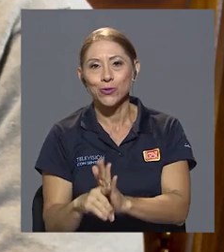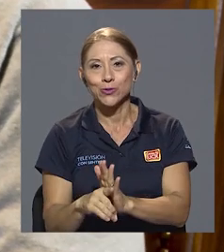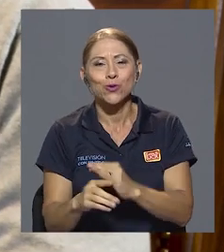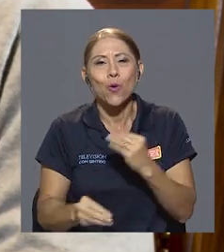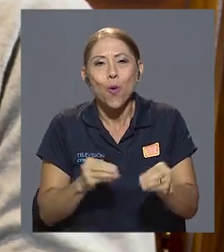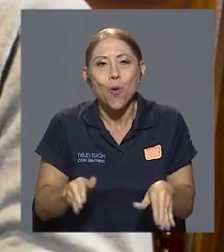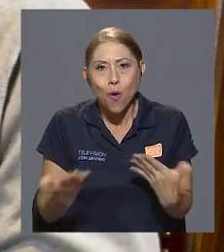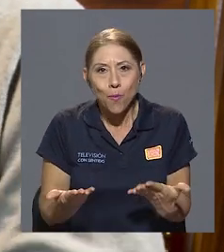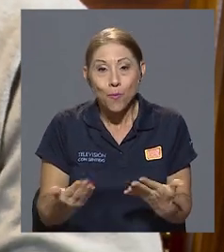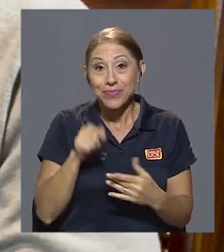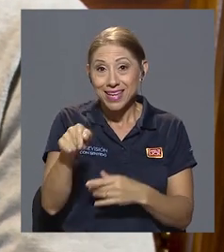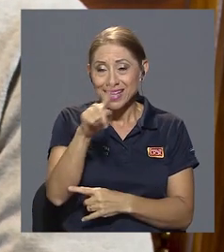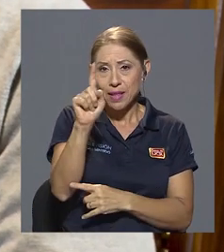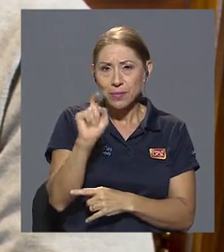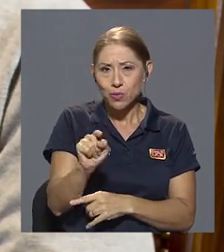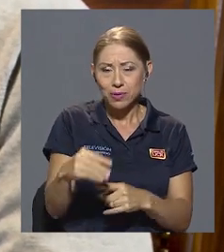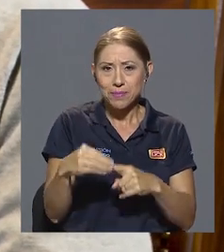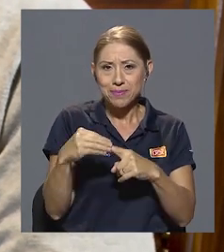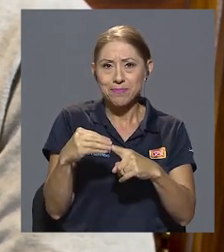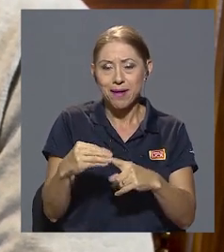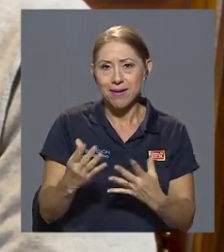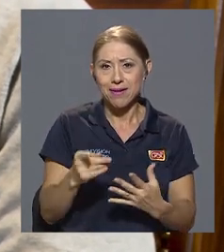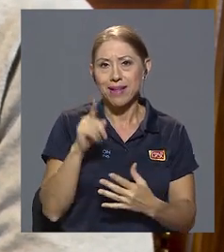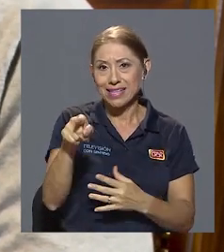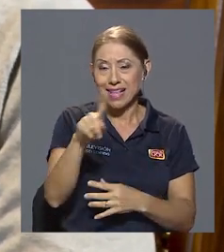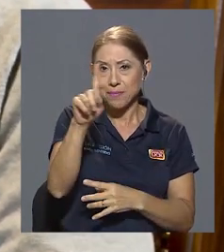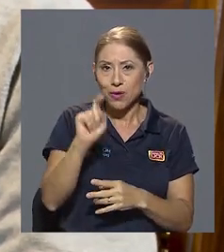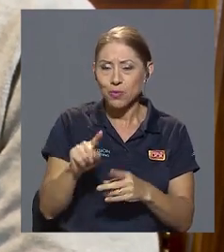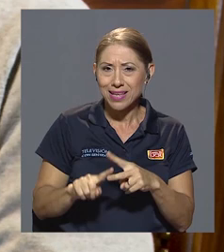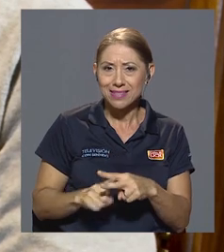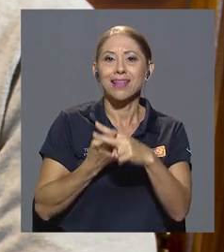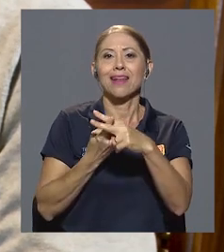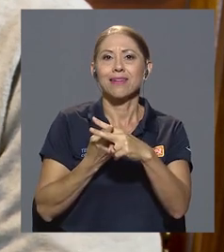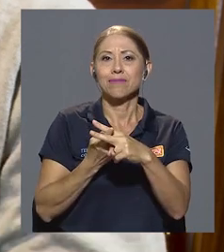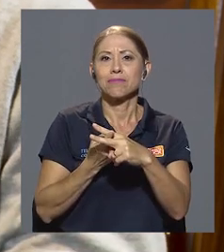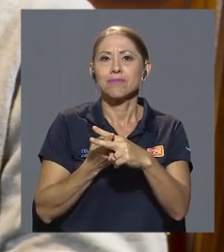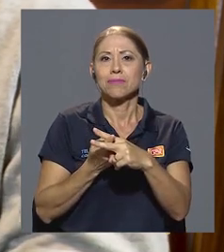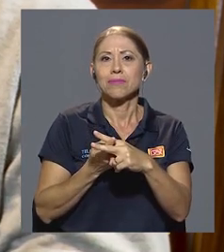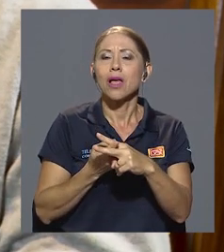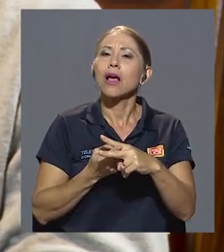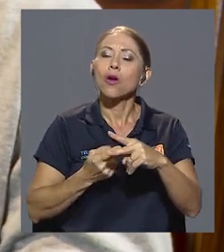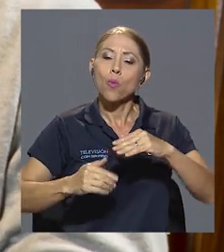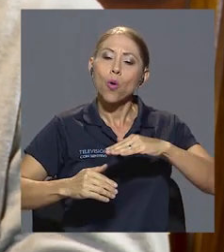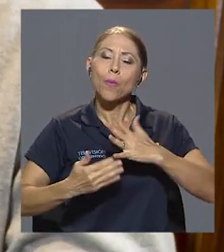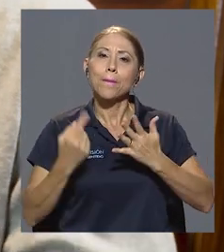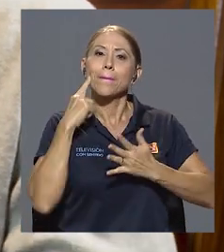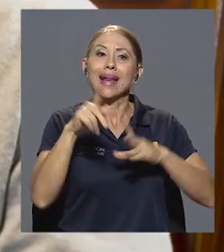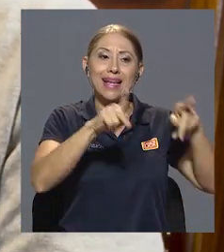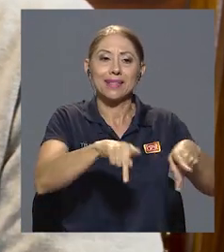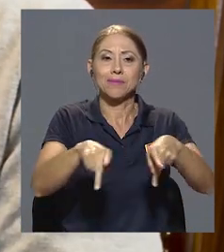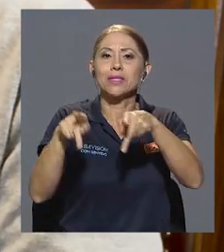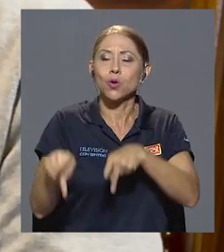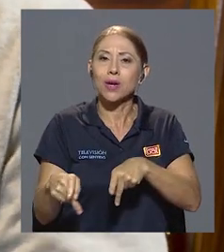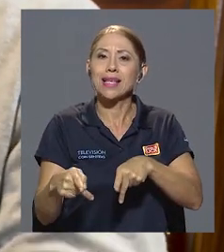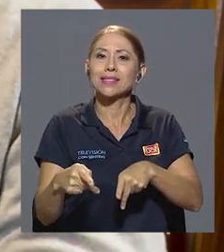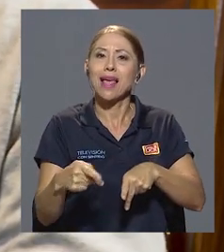quizá la pregunta principal o la pregunta inicial sobre qué fundamento legitimar el derecho de